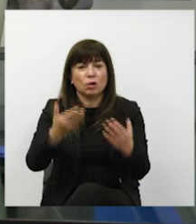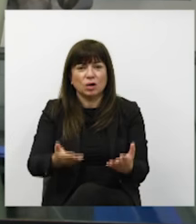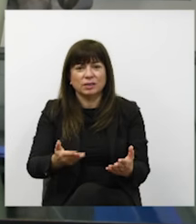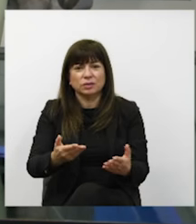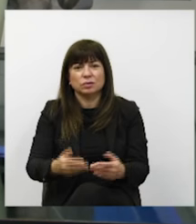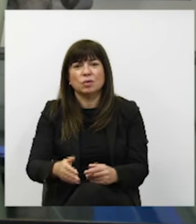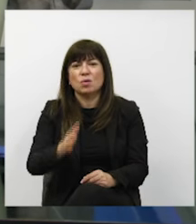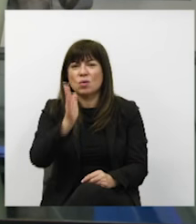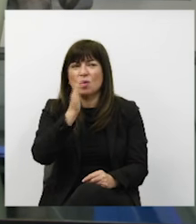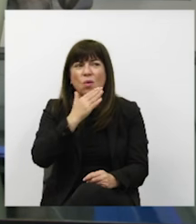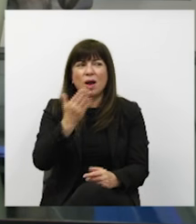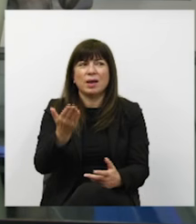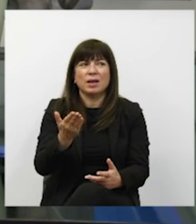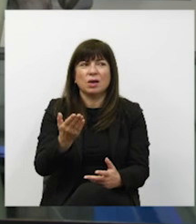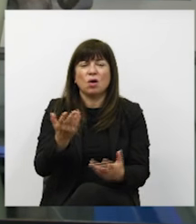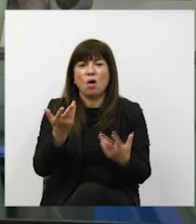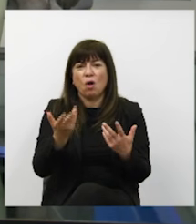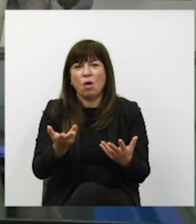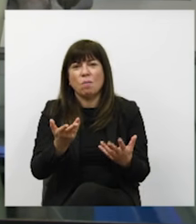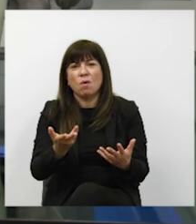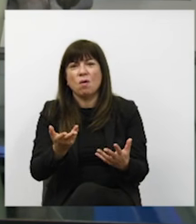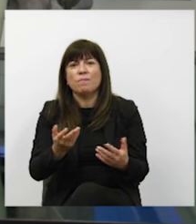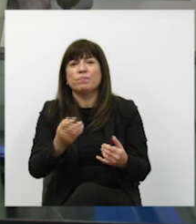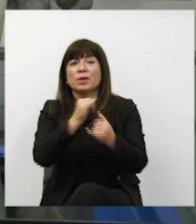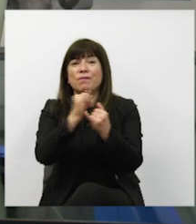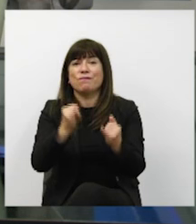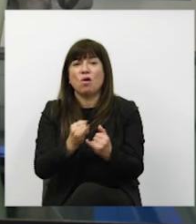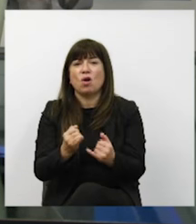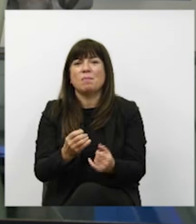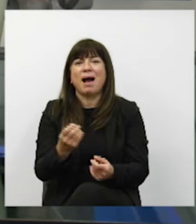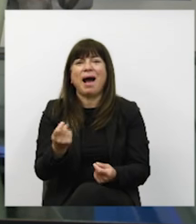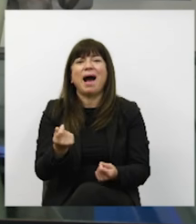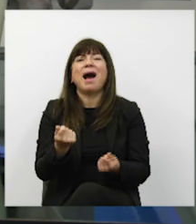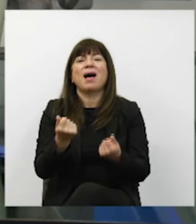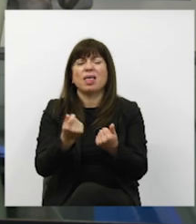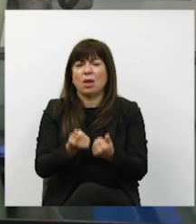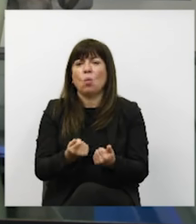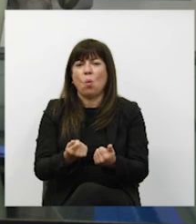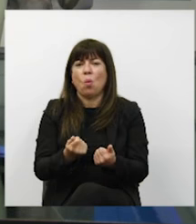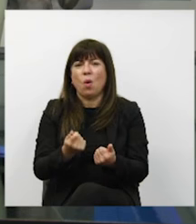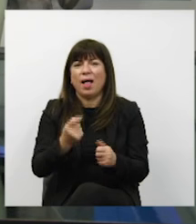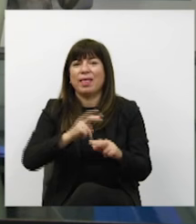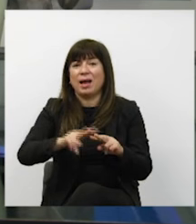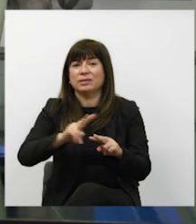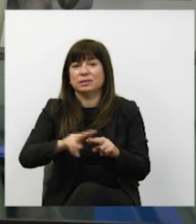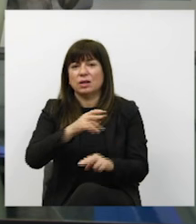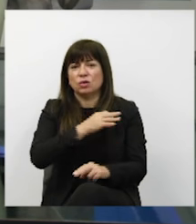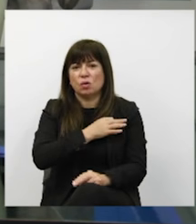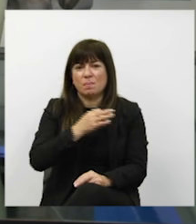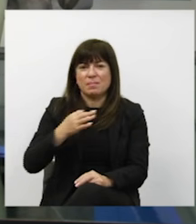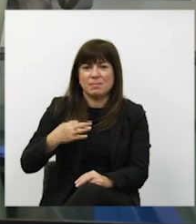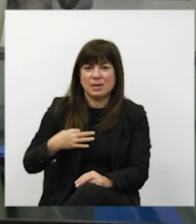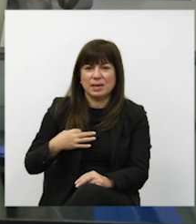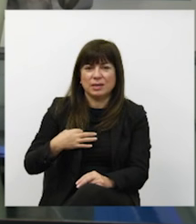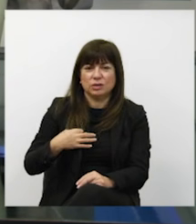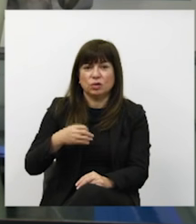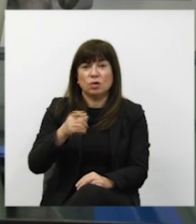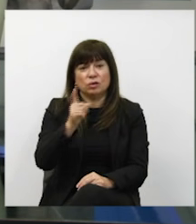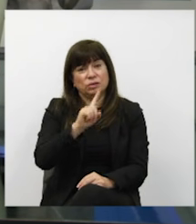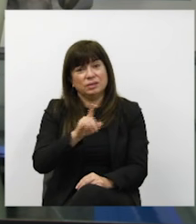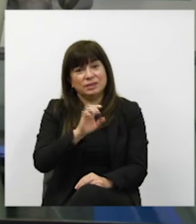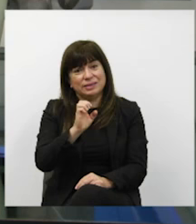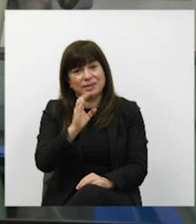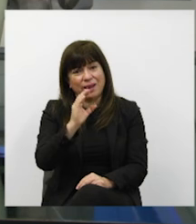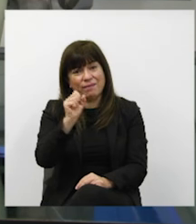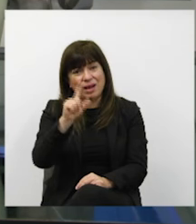que no hay que en este momento, sobre todo con la manera adecuada en que lo está haciendo el ministro de Hacienda, preocuparse